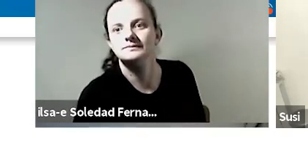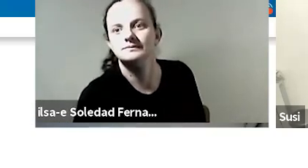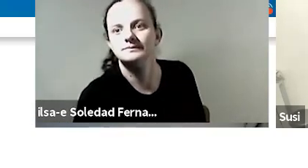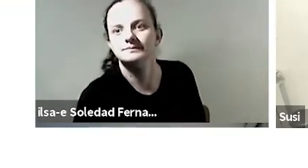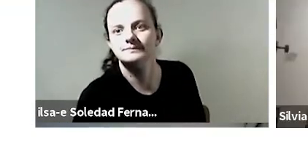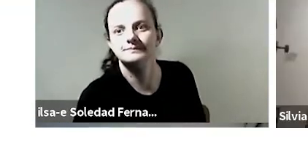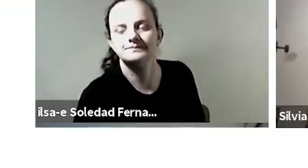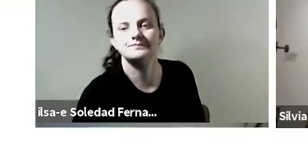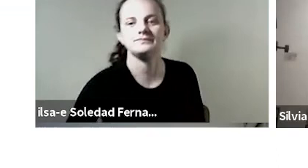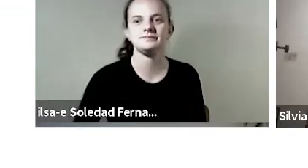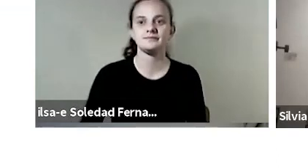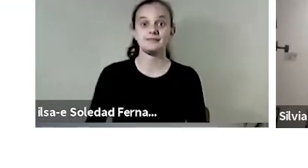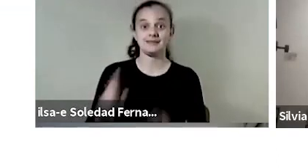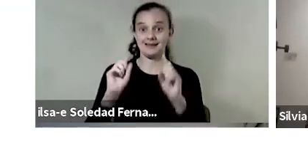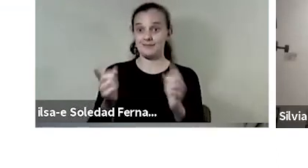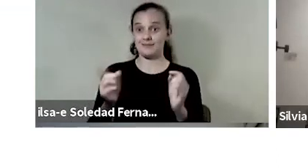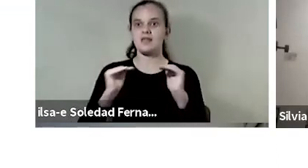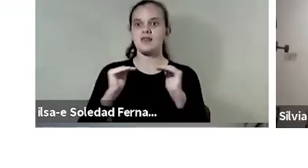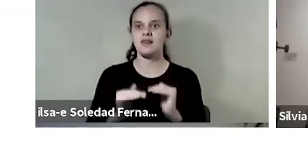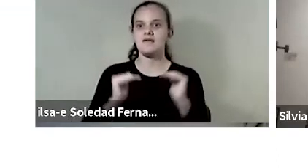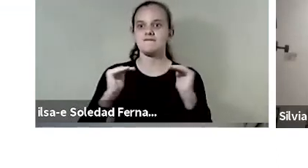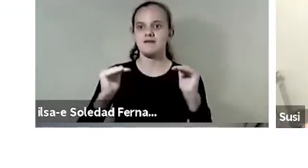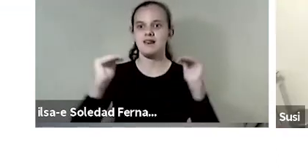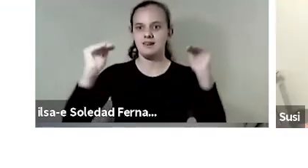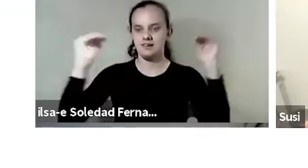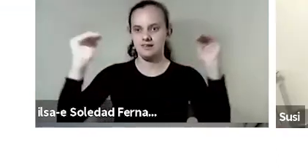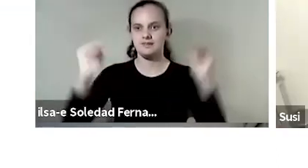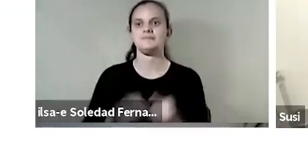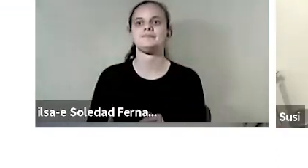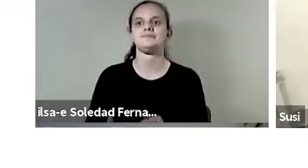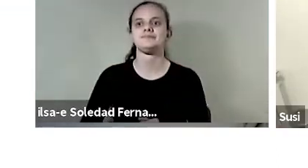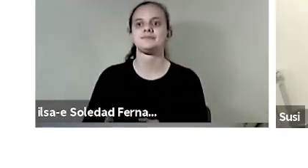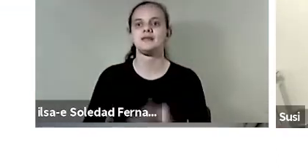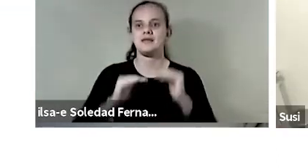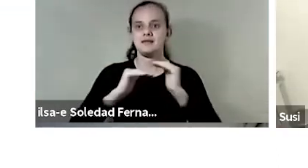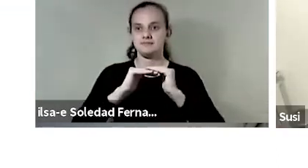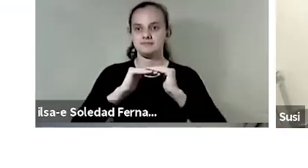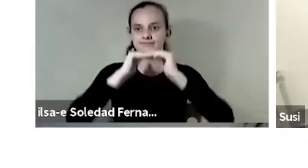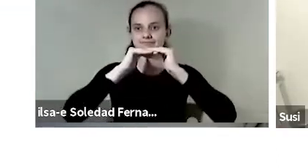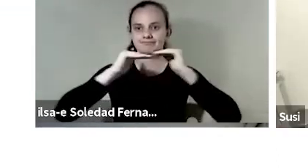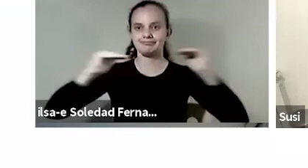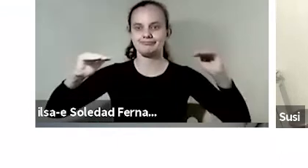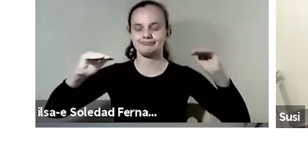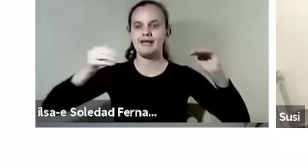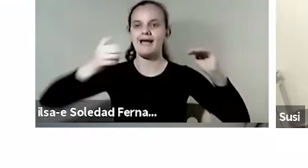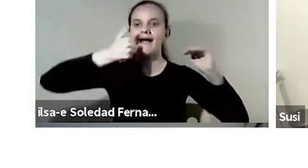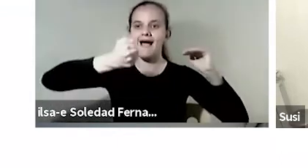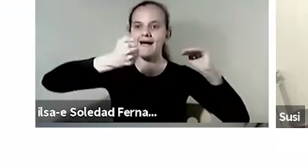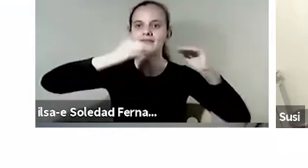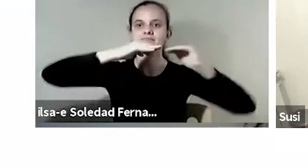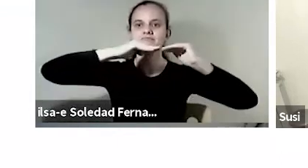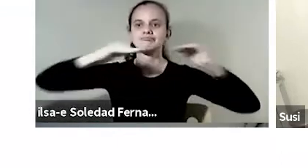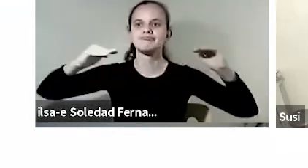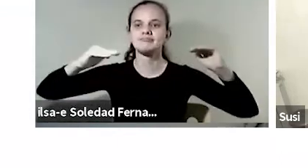Si quieres contar más de esto, Susi. Bueno, a la vez, los criterios de conformidad tienen niveles, ¿sí? El